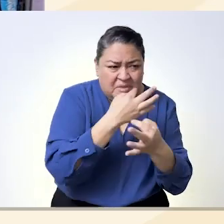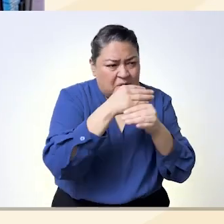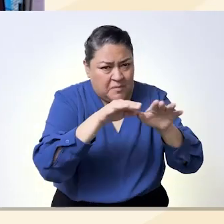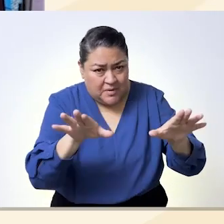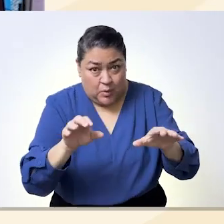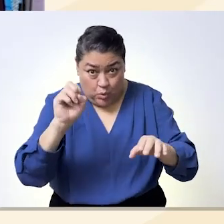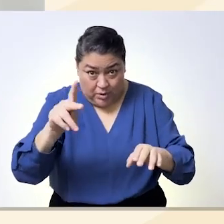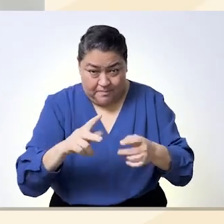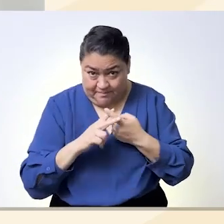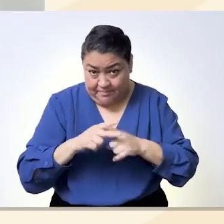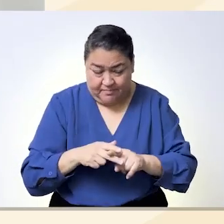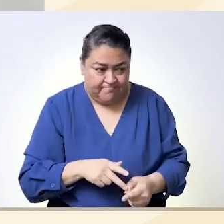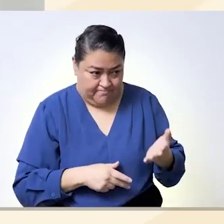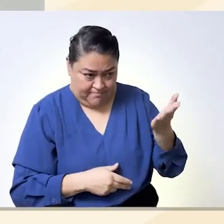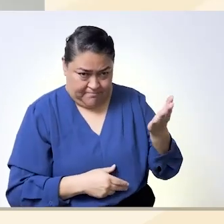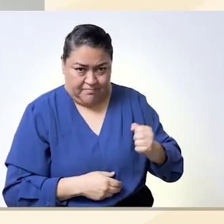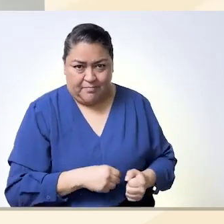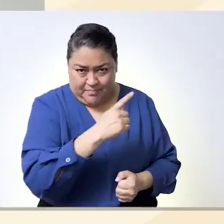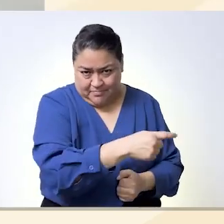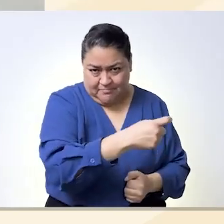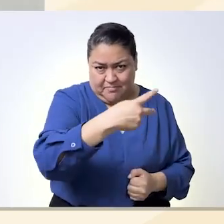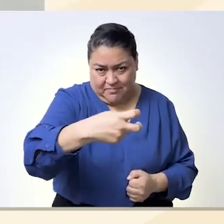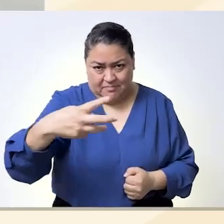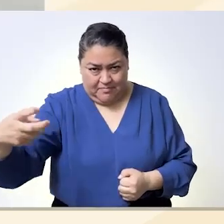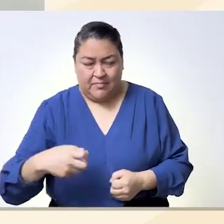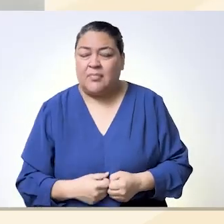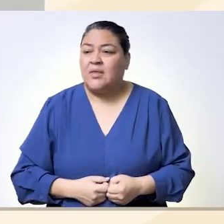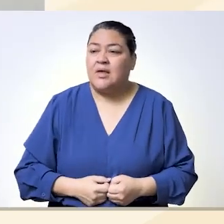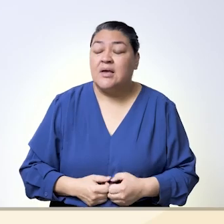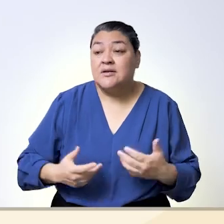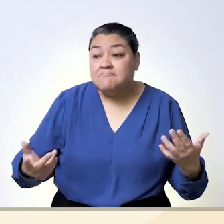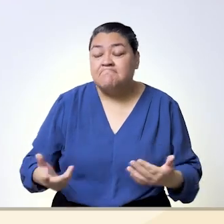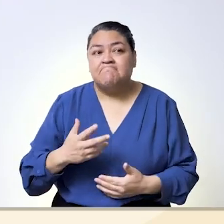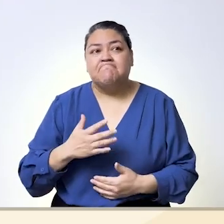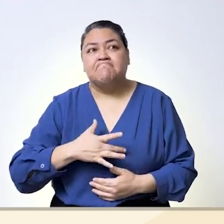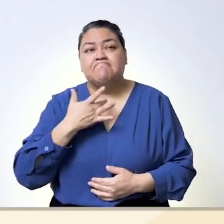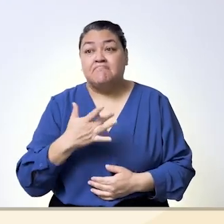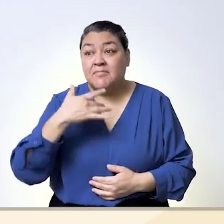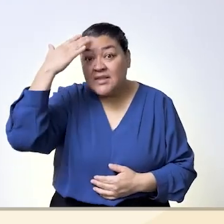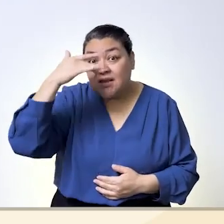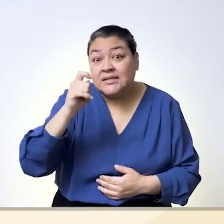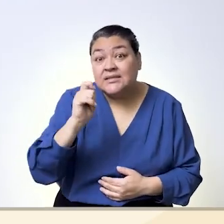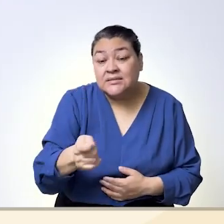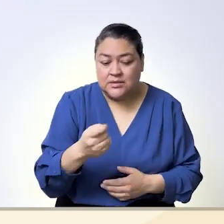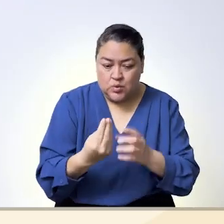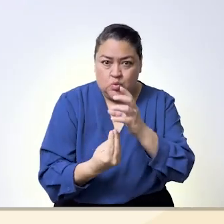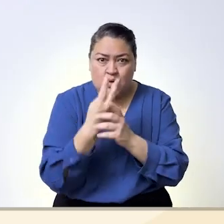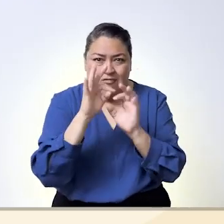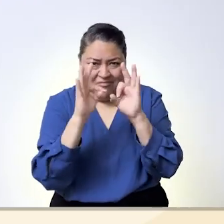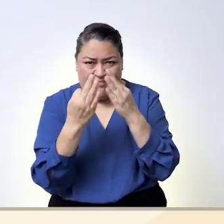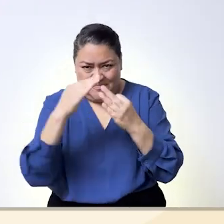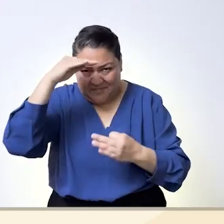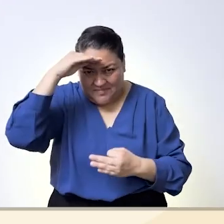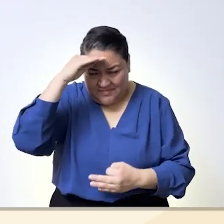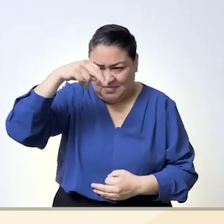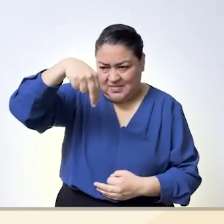por favor. Vamos a comenzar ahora al revés, de este lado, con Joa, por favor. Creo que abre un panorama